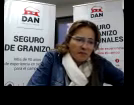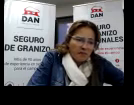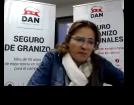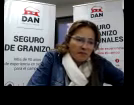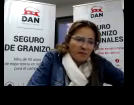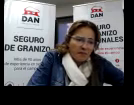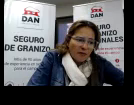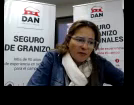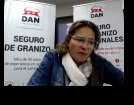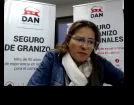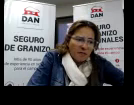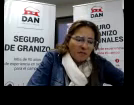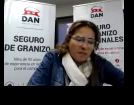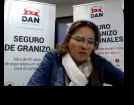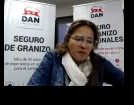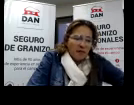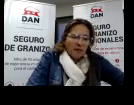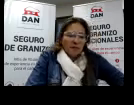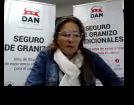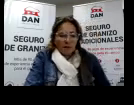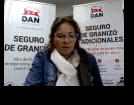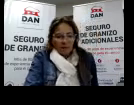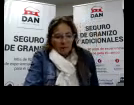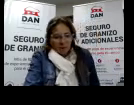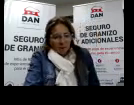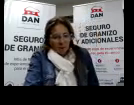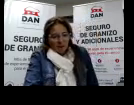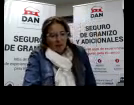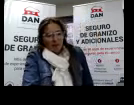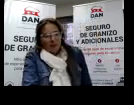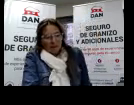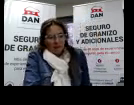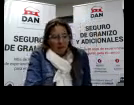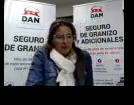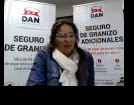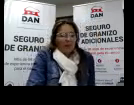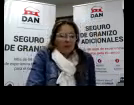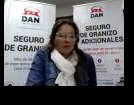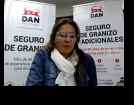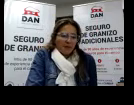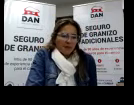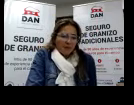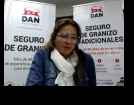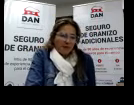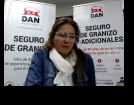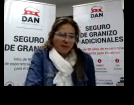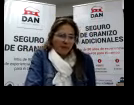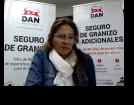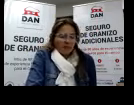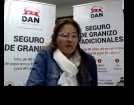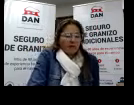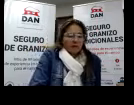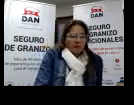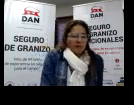o normal o manteniéndolo por debajo de los niveles medios en toda la zona cordillerana, desde San Juan hasta el